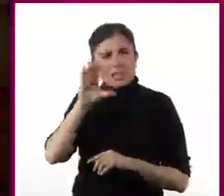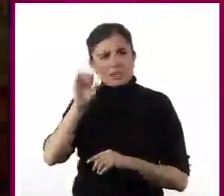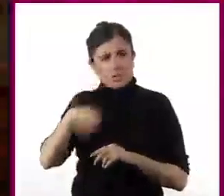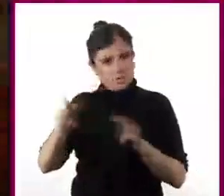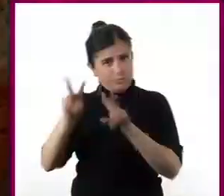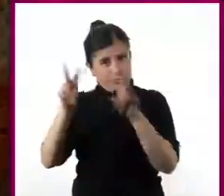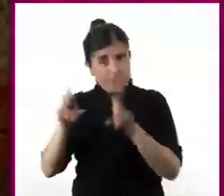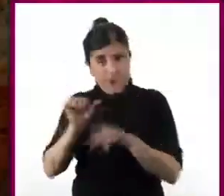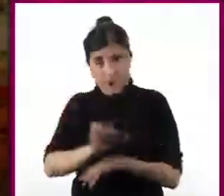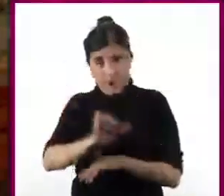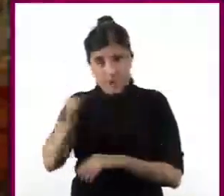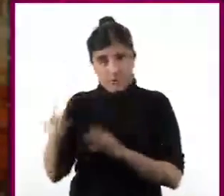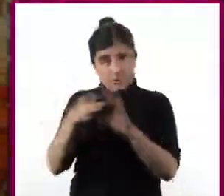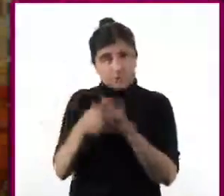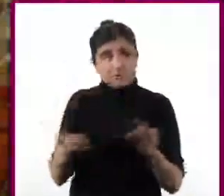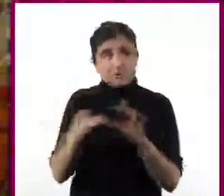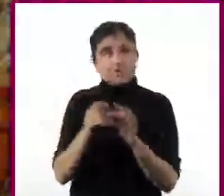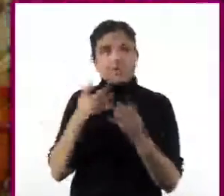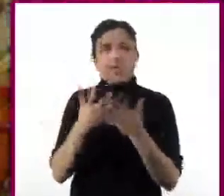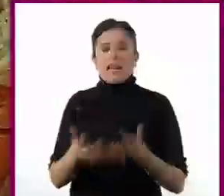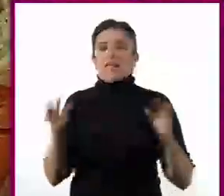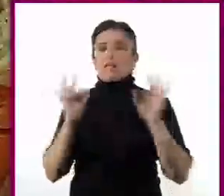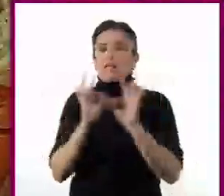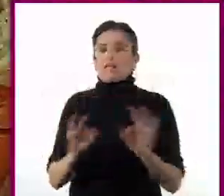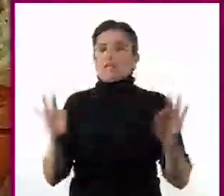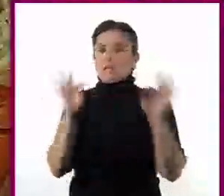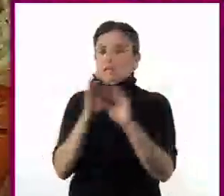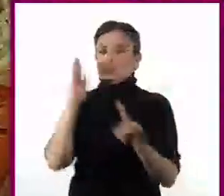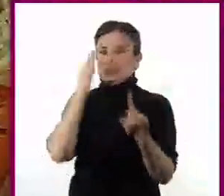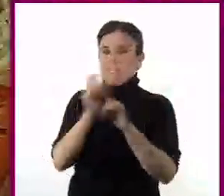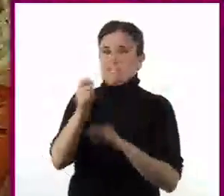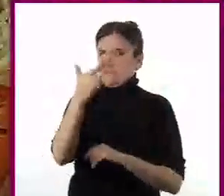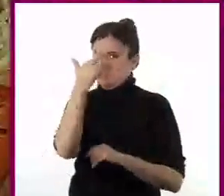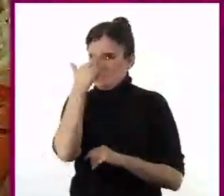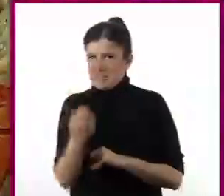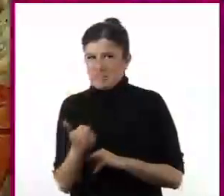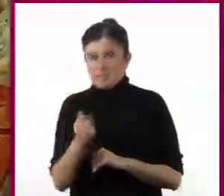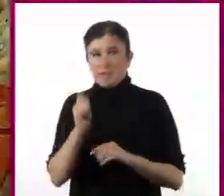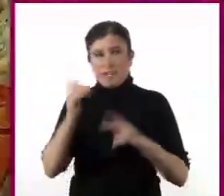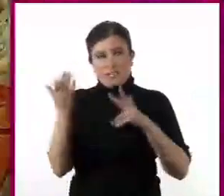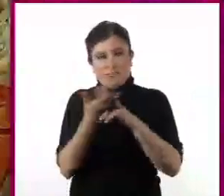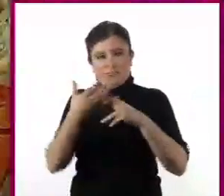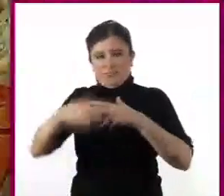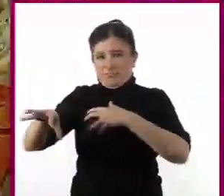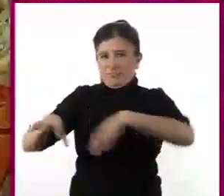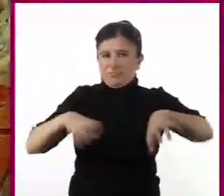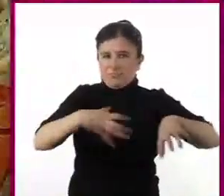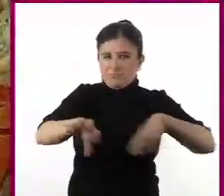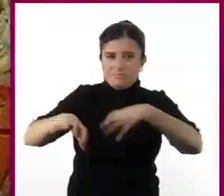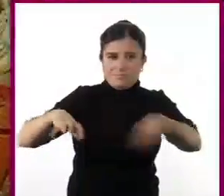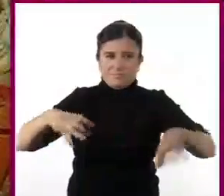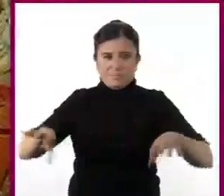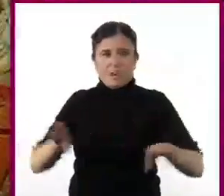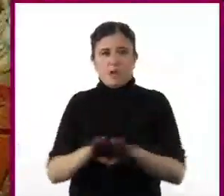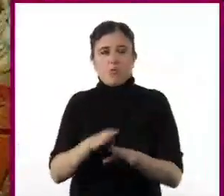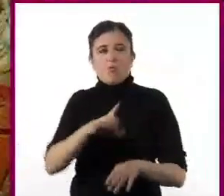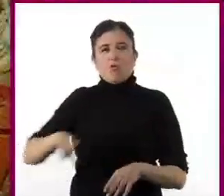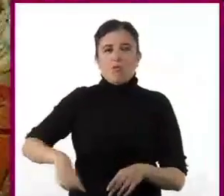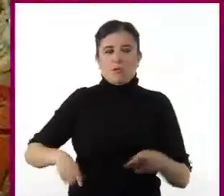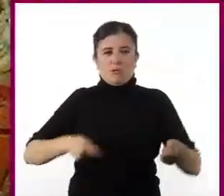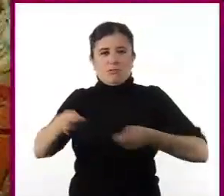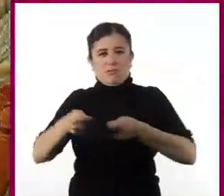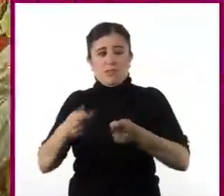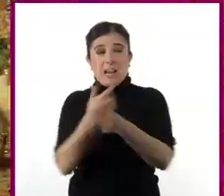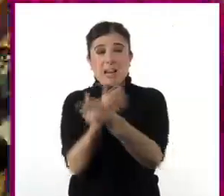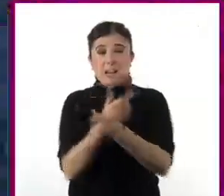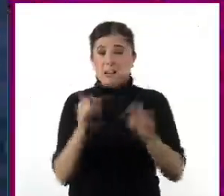entre otros aspectos daba gran importancia a la razón, a la división de poderes y a derechos como la libertad y